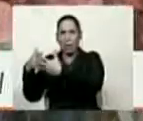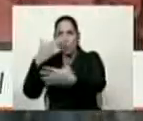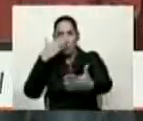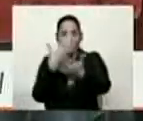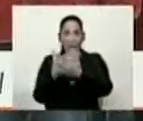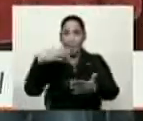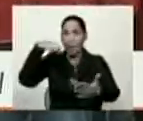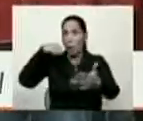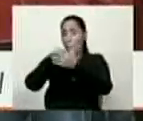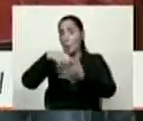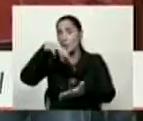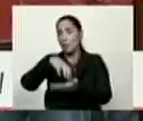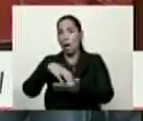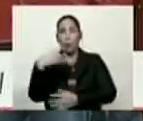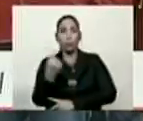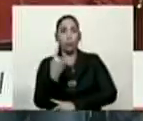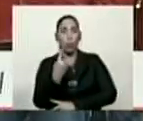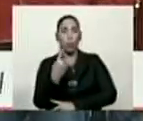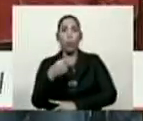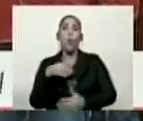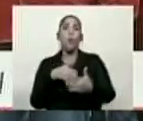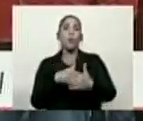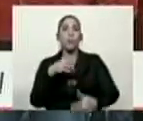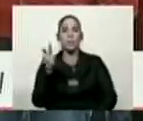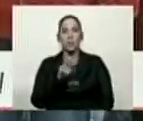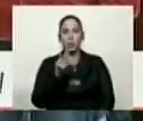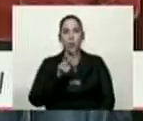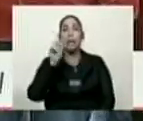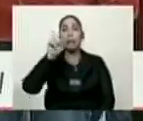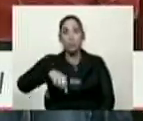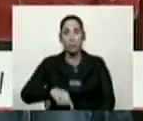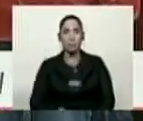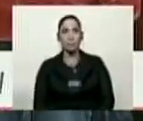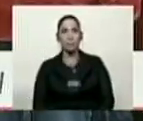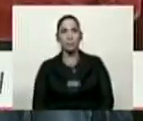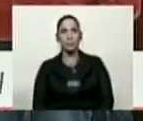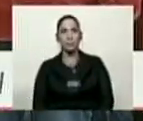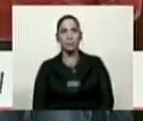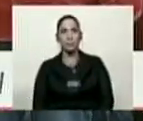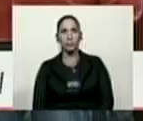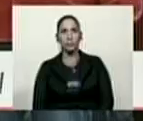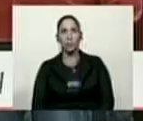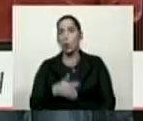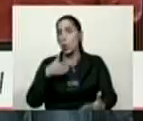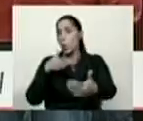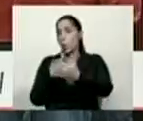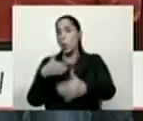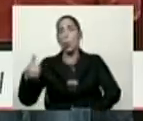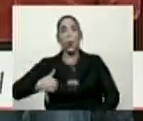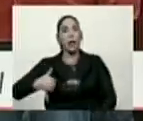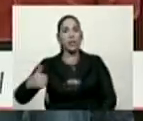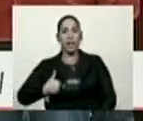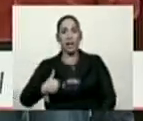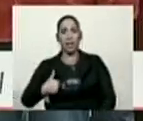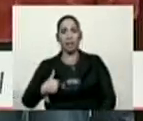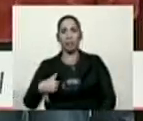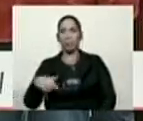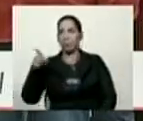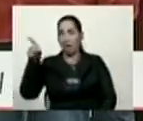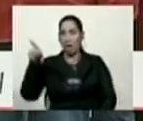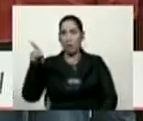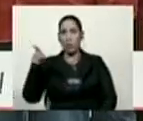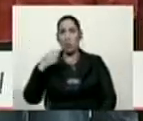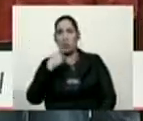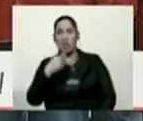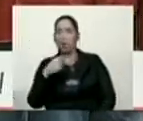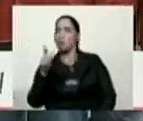no solo contra Venezuela, sino contra cualquiera que se interponga en su camino. Lo que